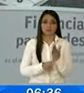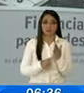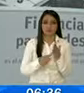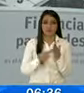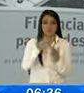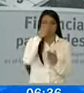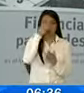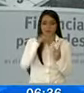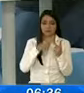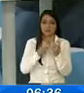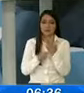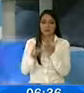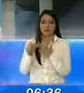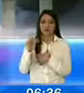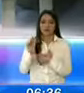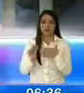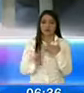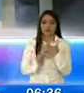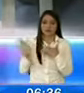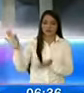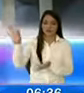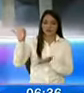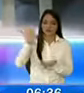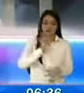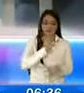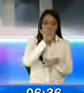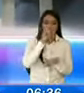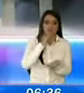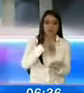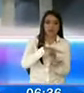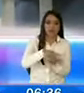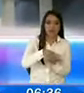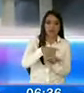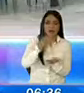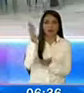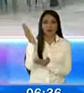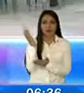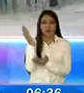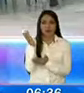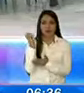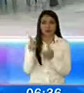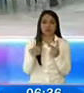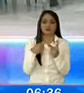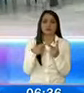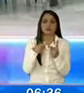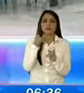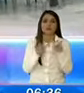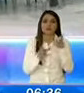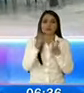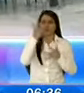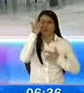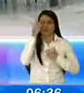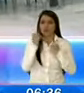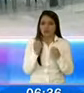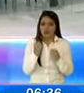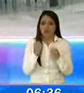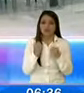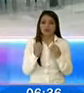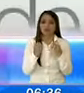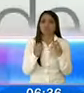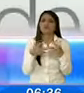y de finanzas a través de sus principales explicaron que los pagos pendientes por jubilaciones obligatorias y de personas con enfermedades catastróficas